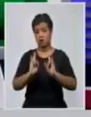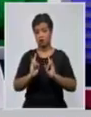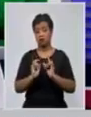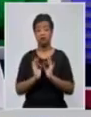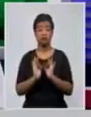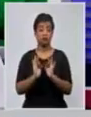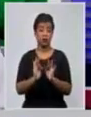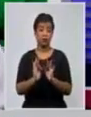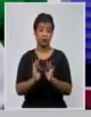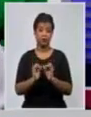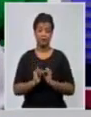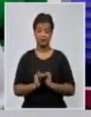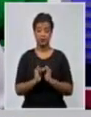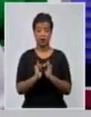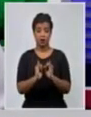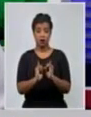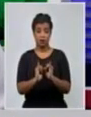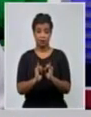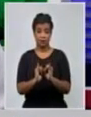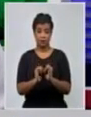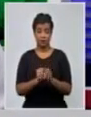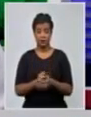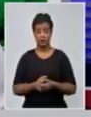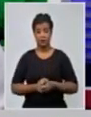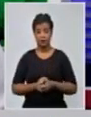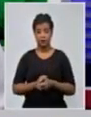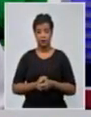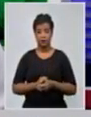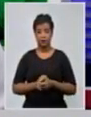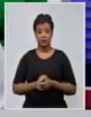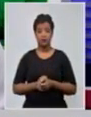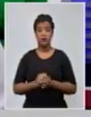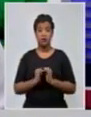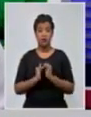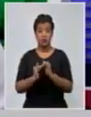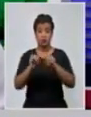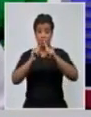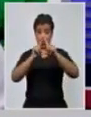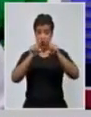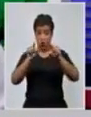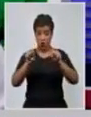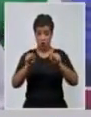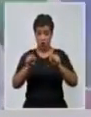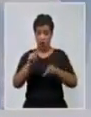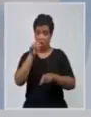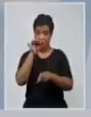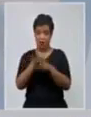este comportamiento ya Cuba amanece con